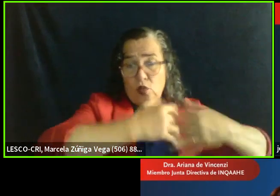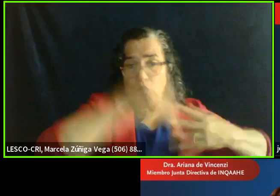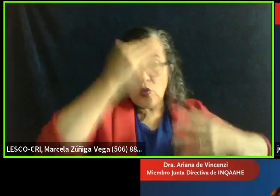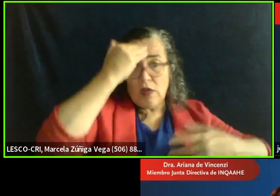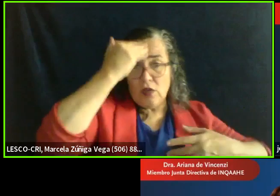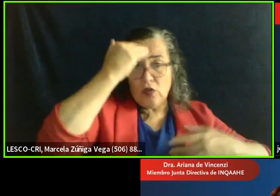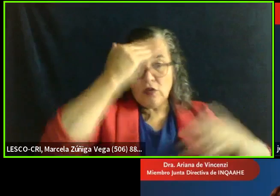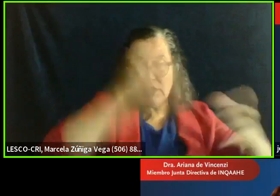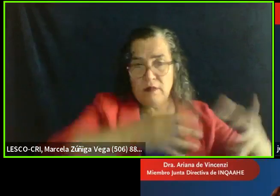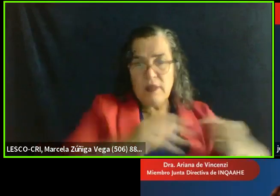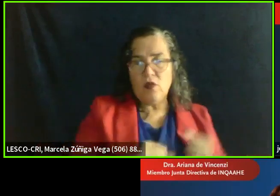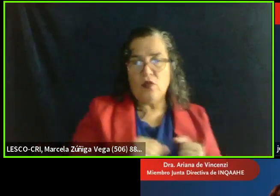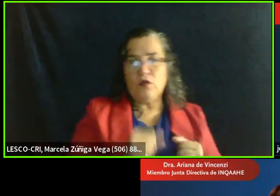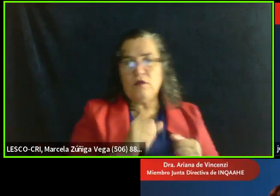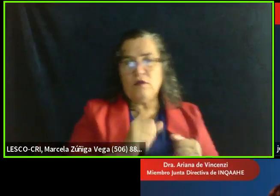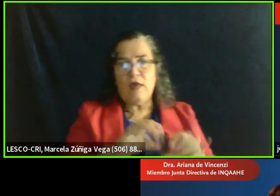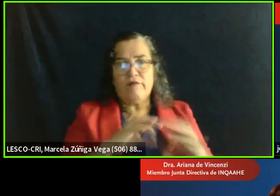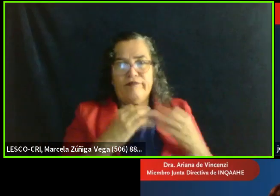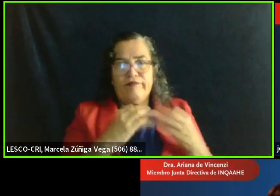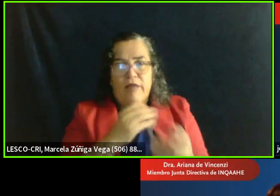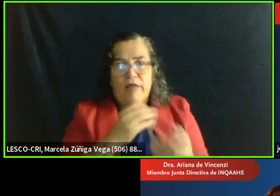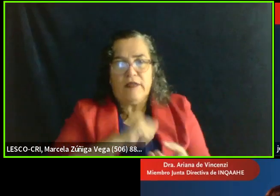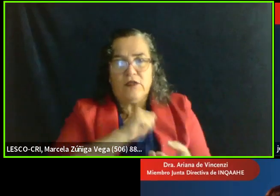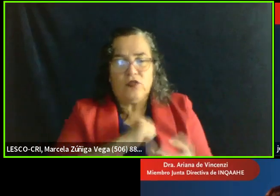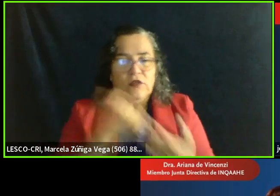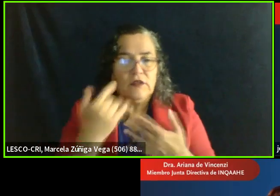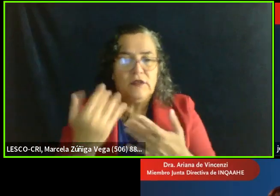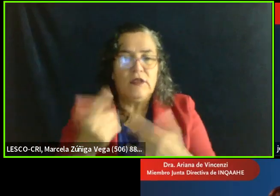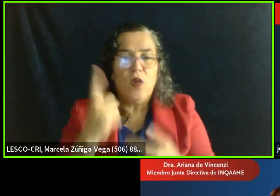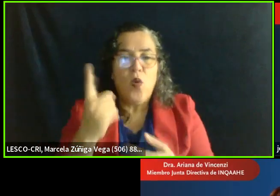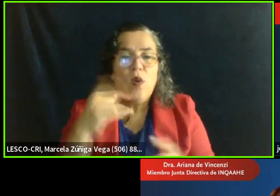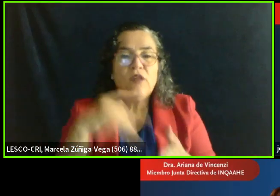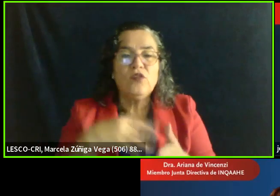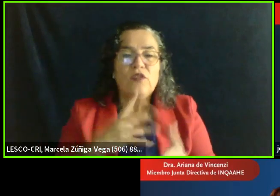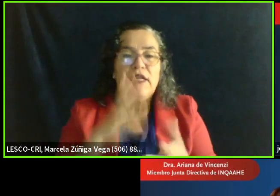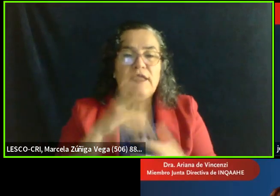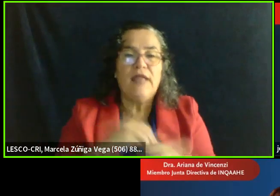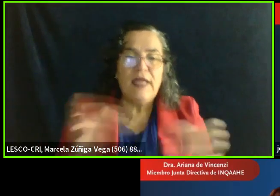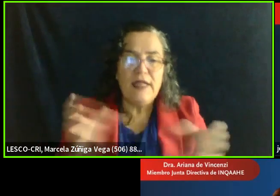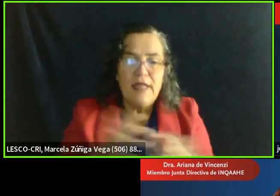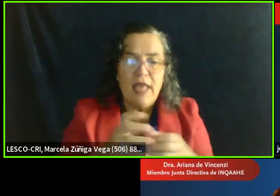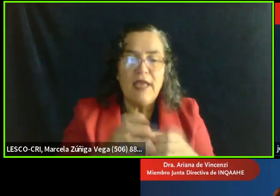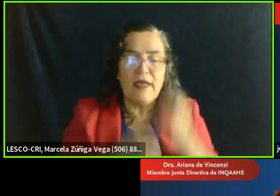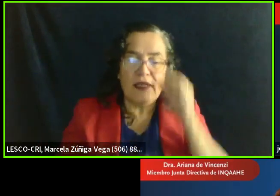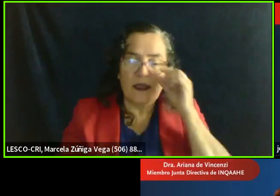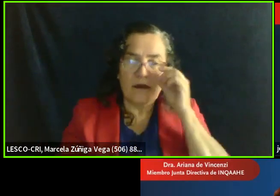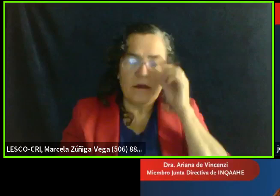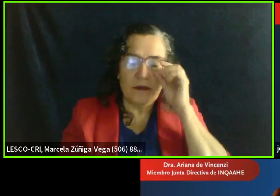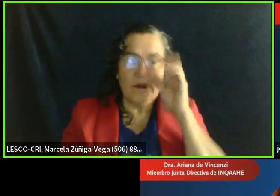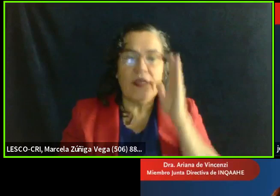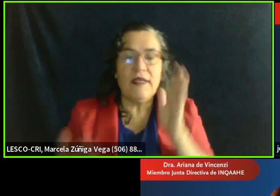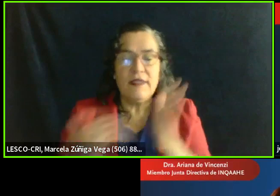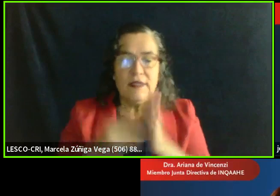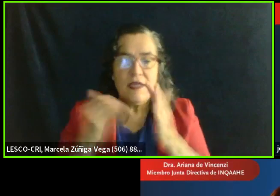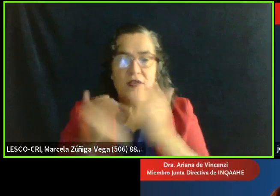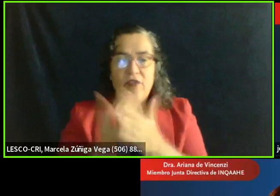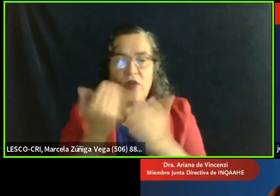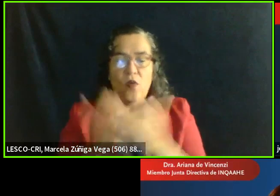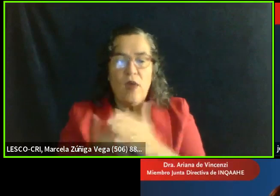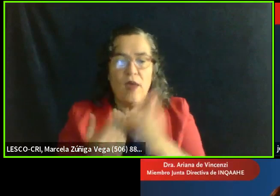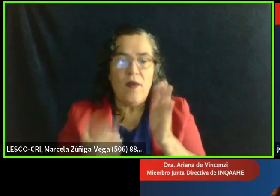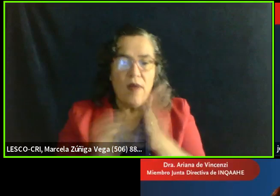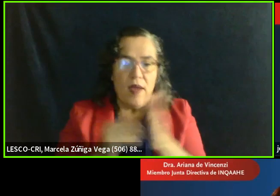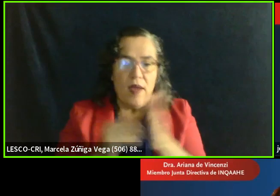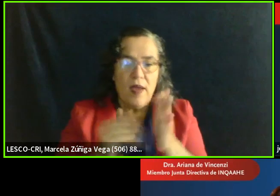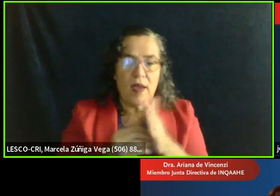habilidades, actitudes que se esperan que un estudiante integre, se renuevan en forma constante porque vivimos